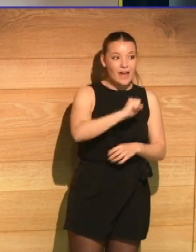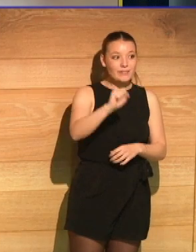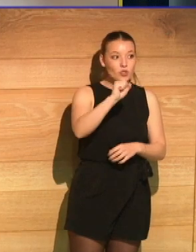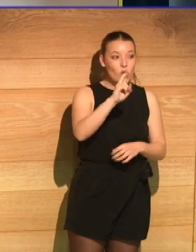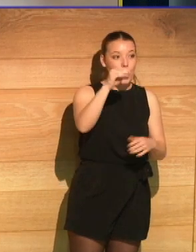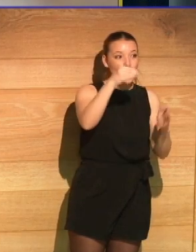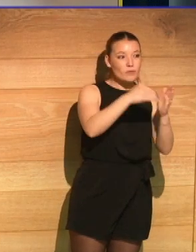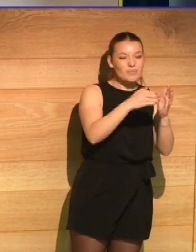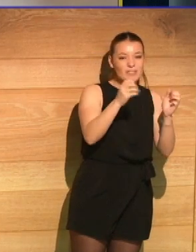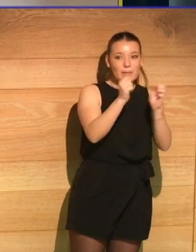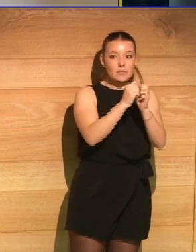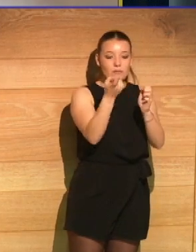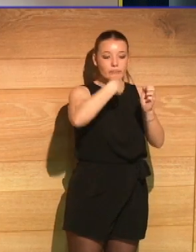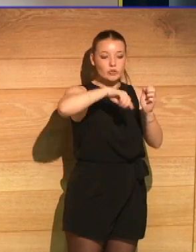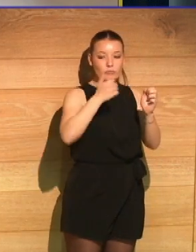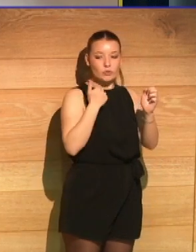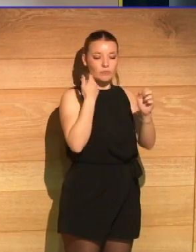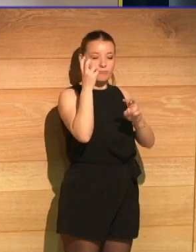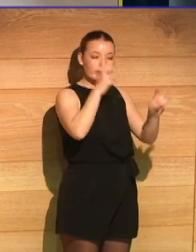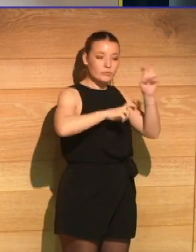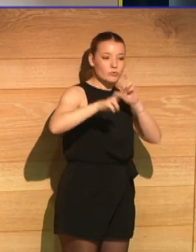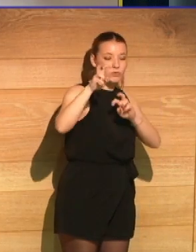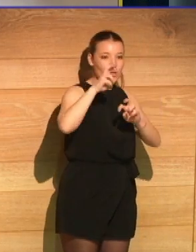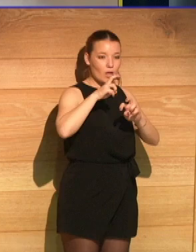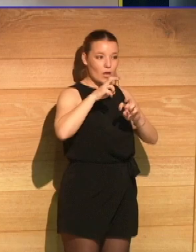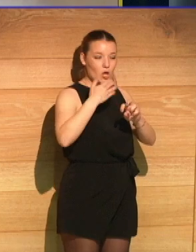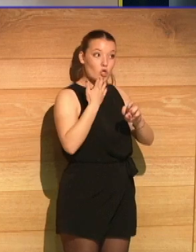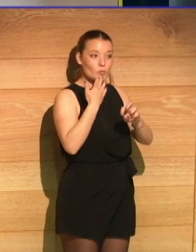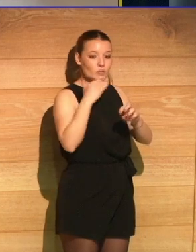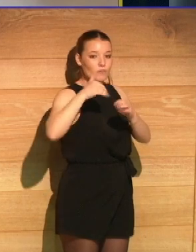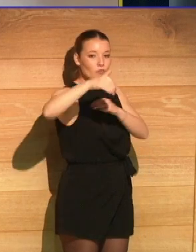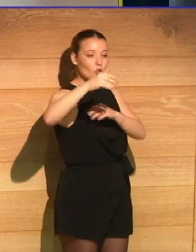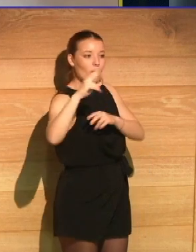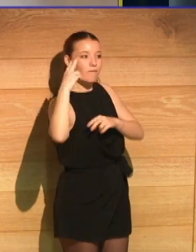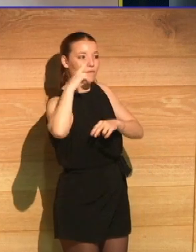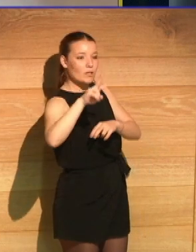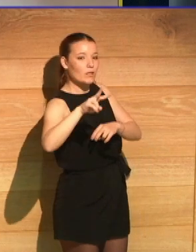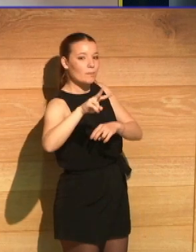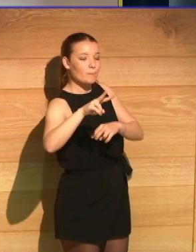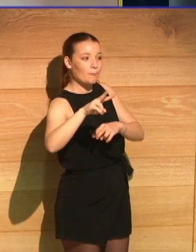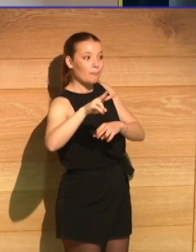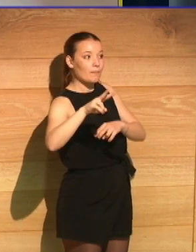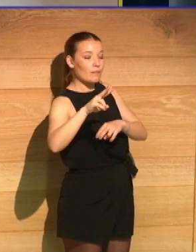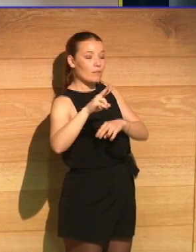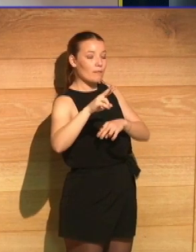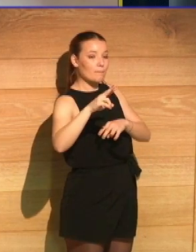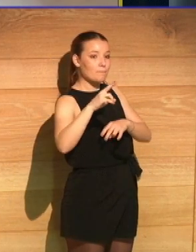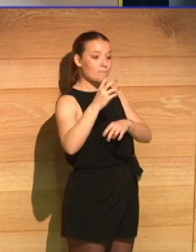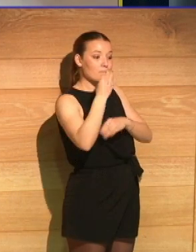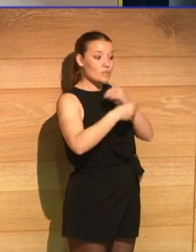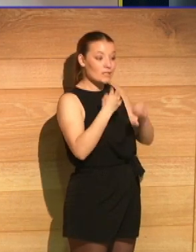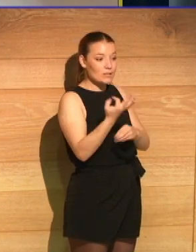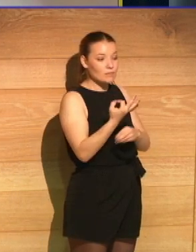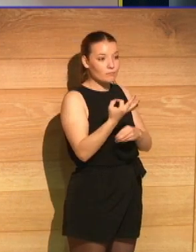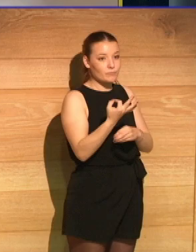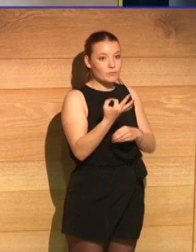posibilidad de mover hacia adelante con algo aprendido, es efectivamente para mí la noción de que parece ser que